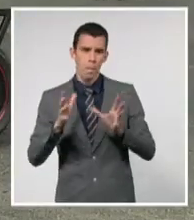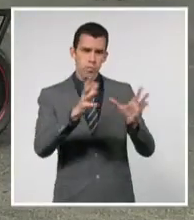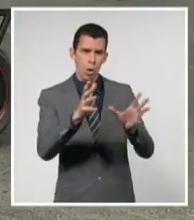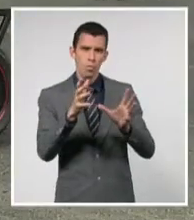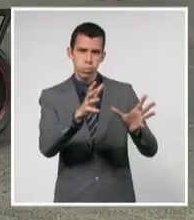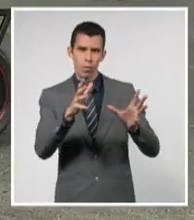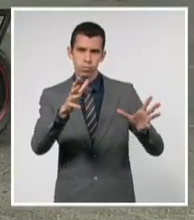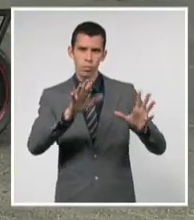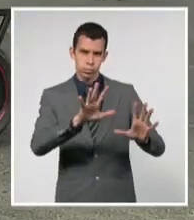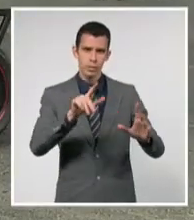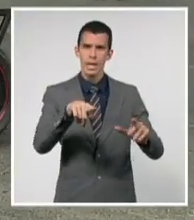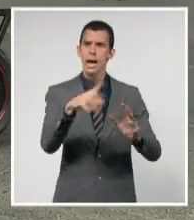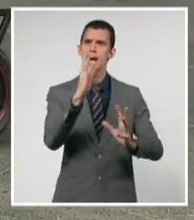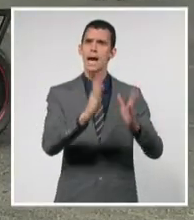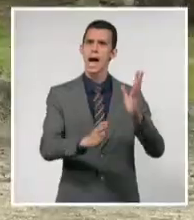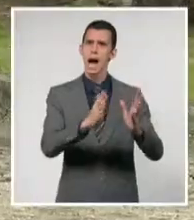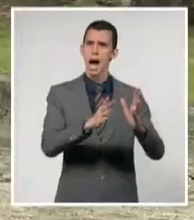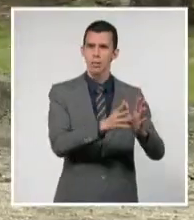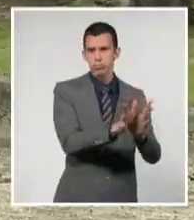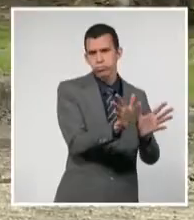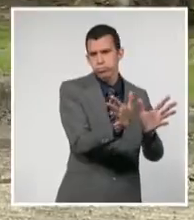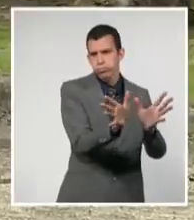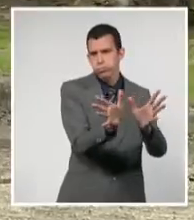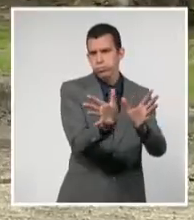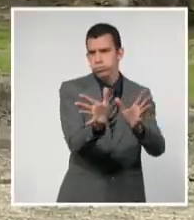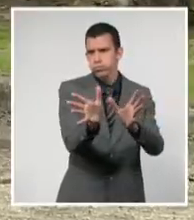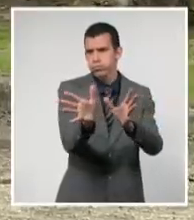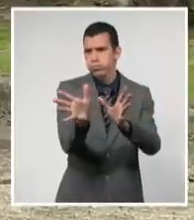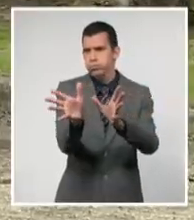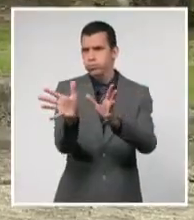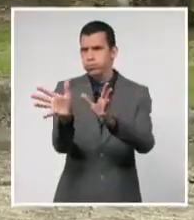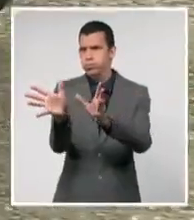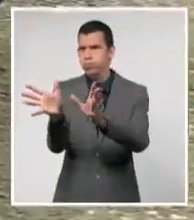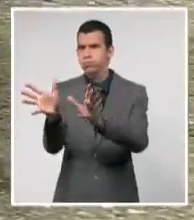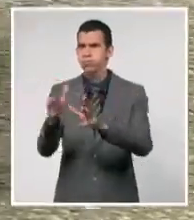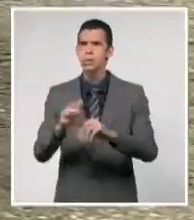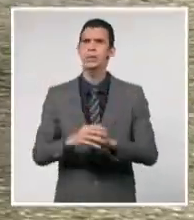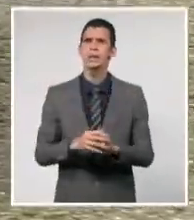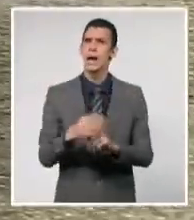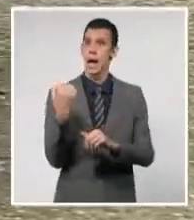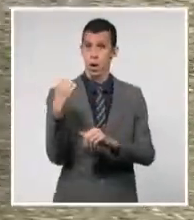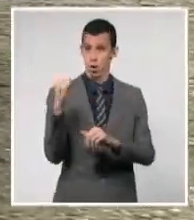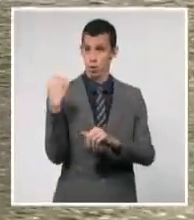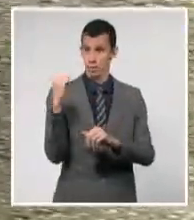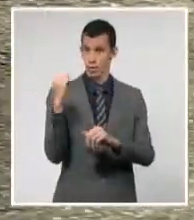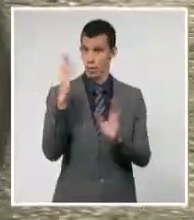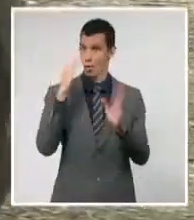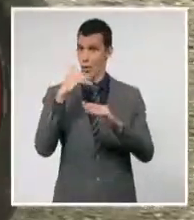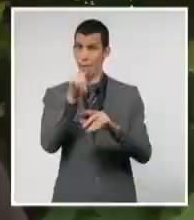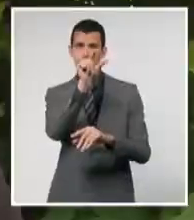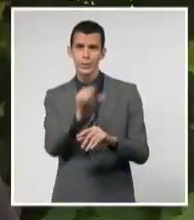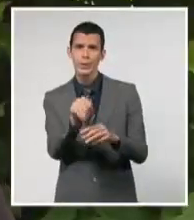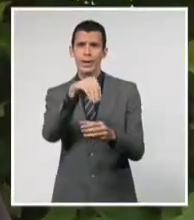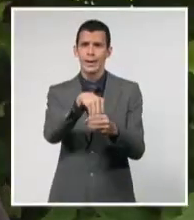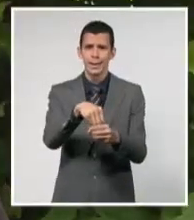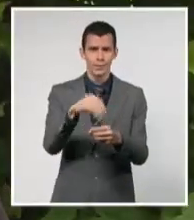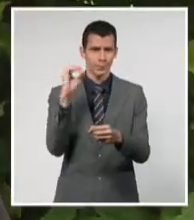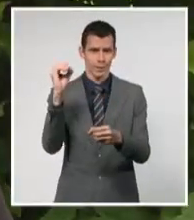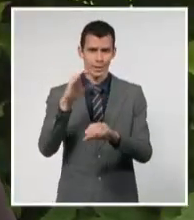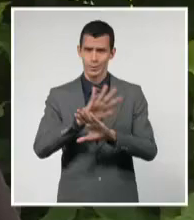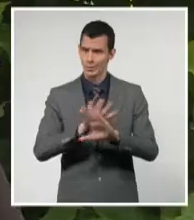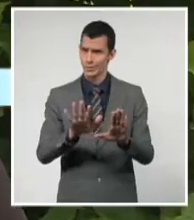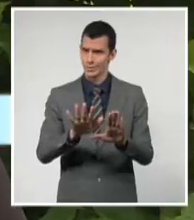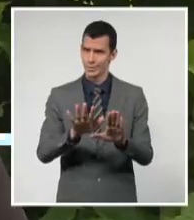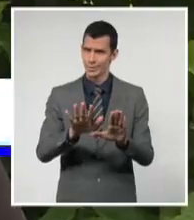las personas aisladas. Palmiche recorre 150 metros y realiza 6 viajes en el día. Esto ha sido